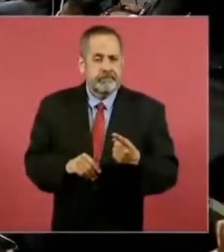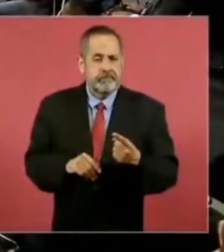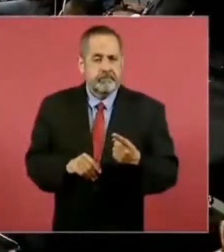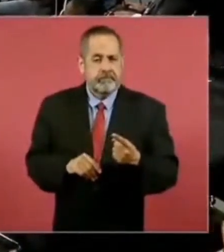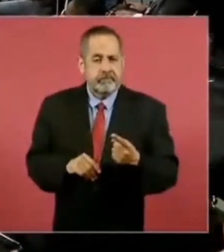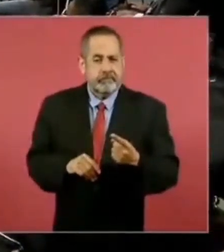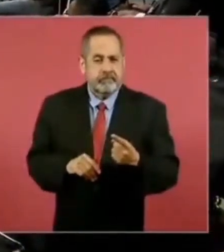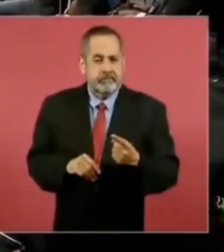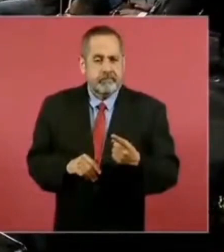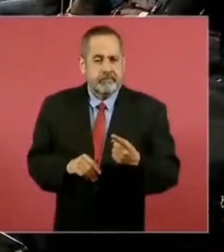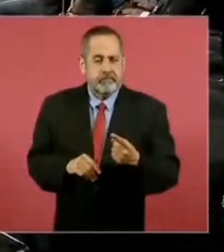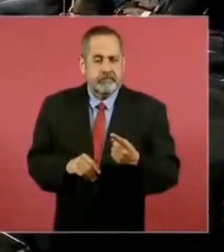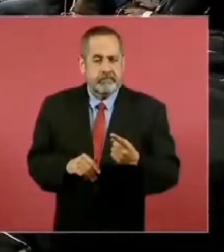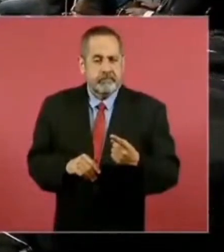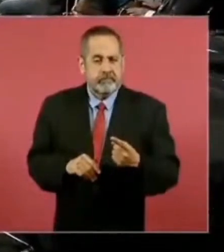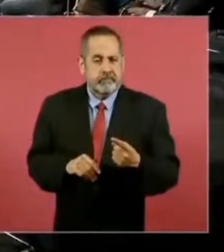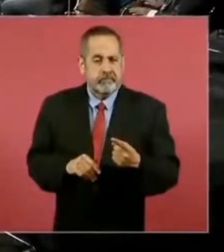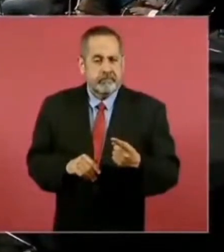a raya